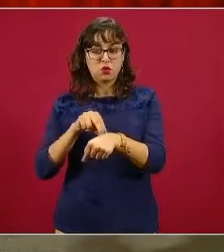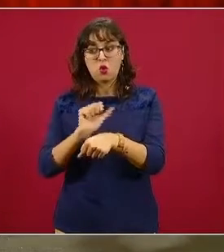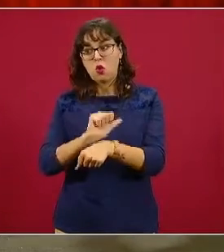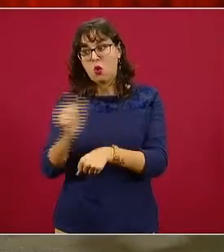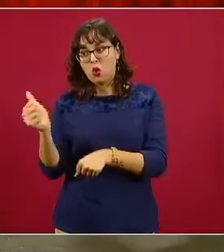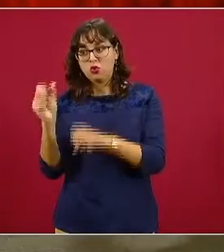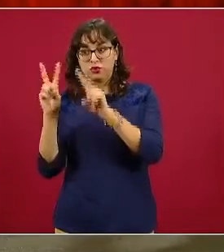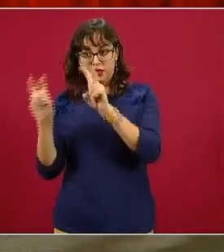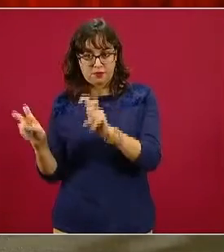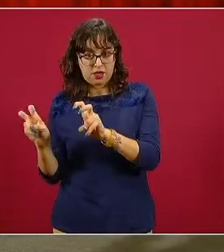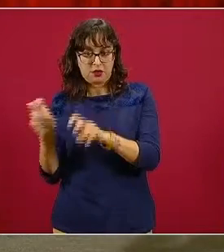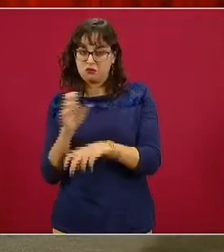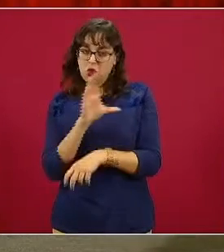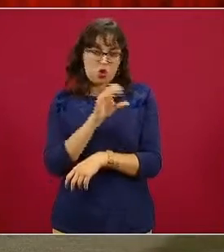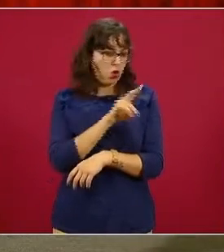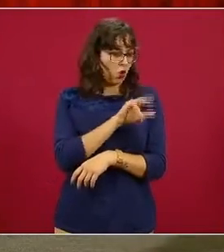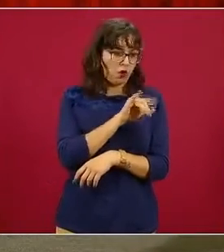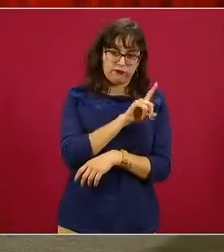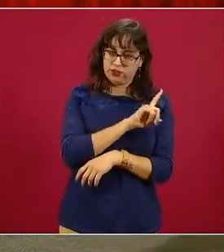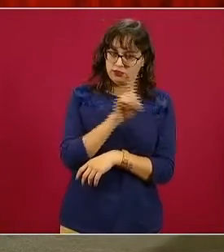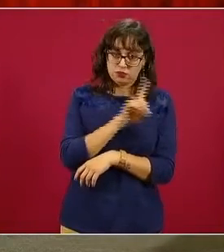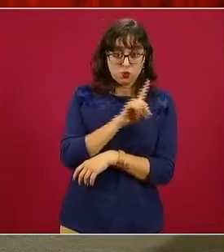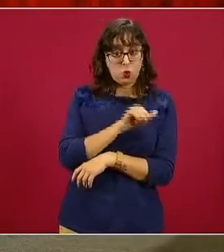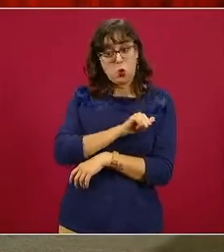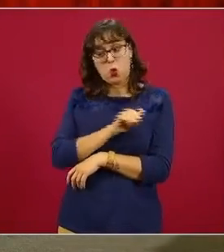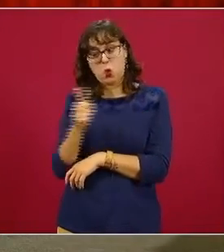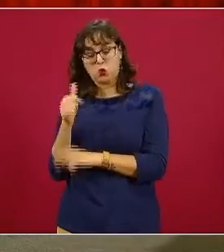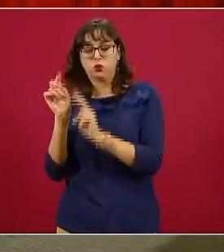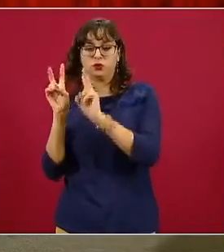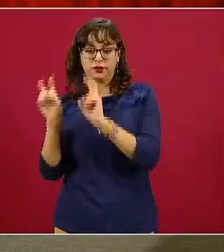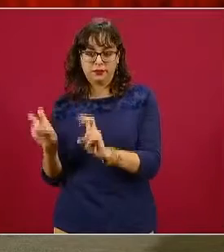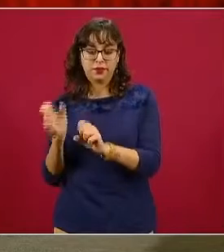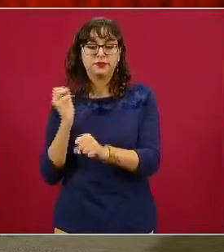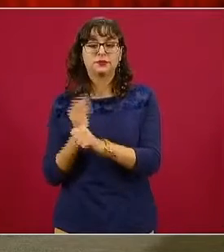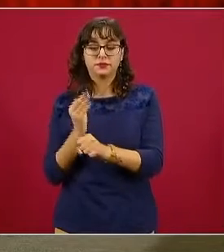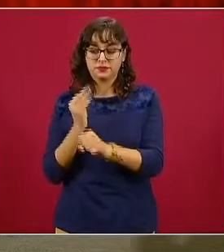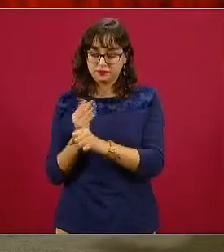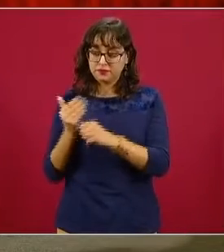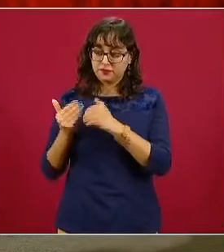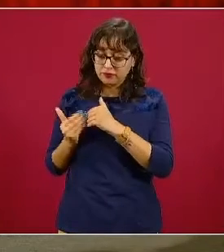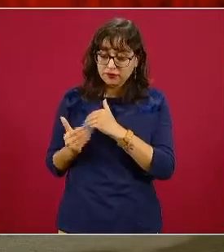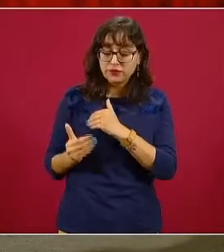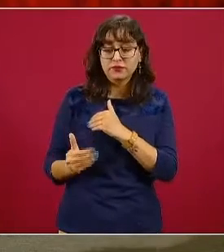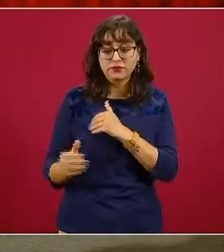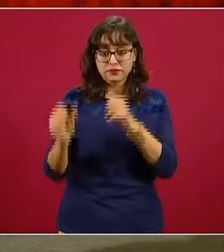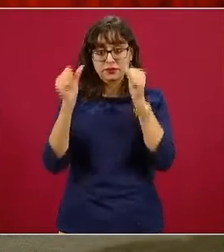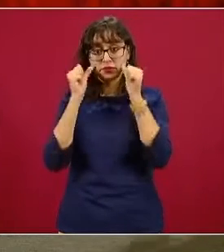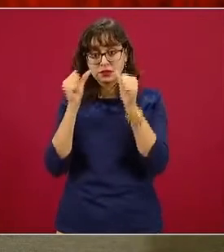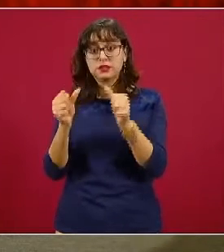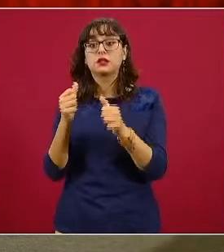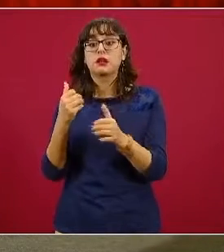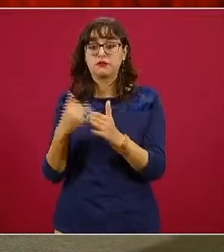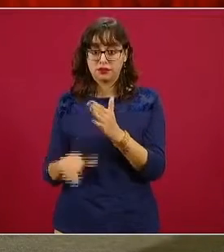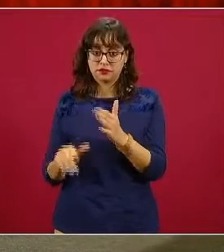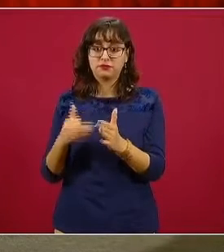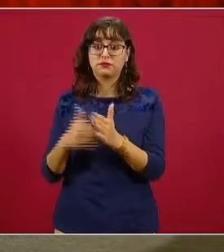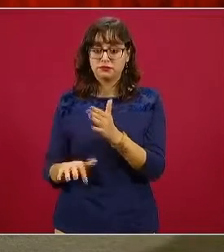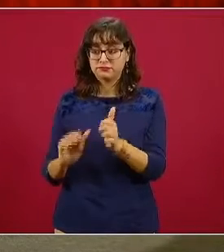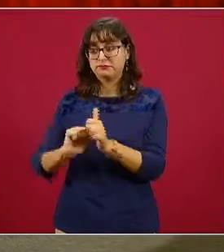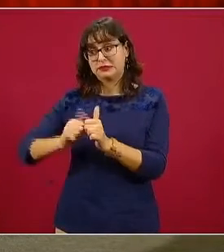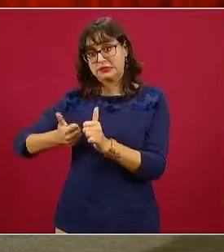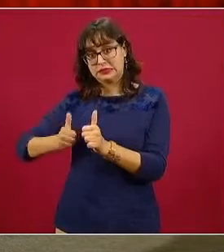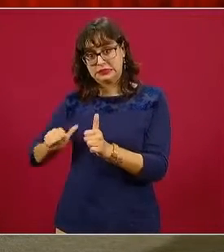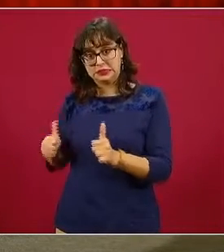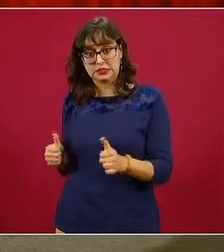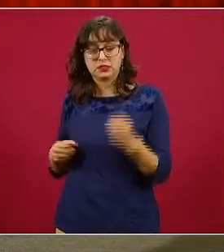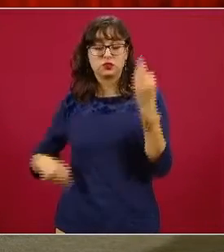tenido un impacto importante en la medida en que se ha diferido la atención no COVID y hay rezagos, hay pendientes, y lo que